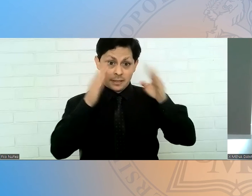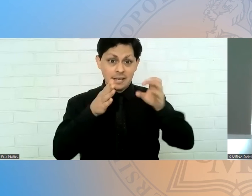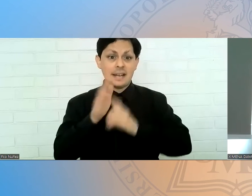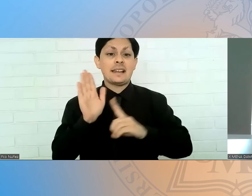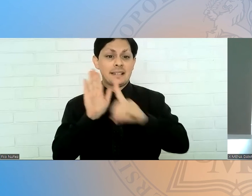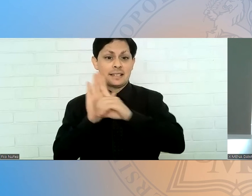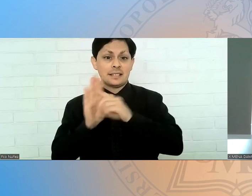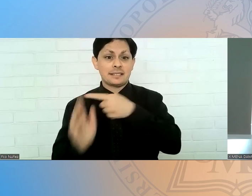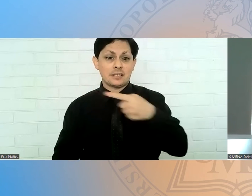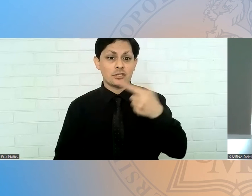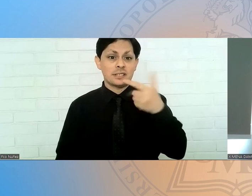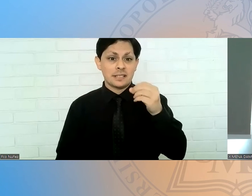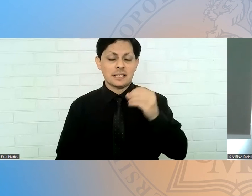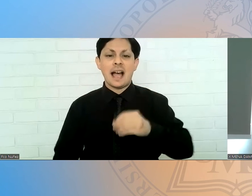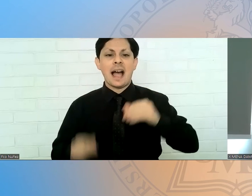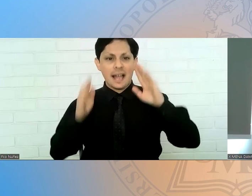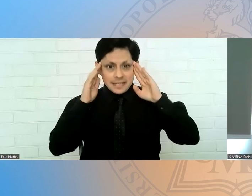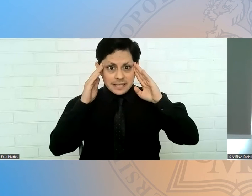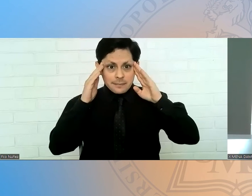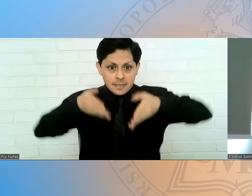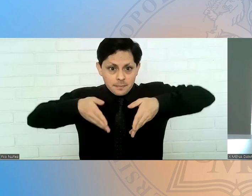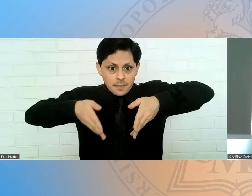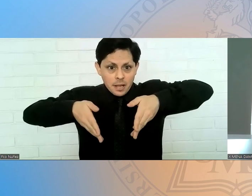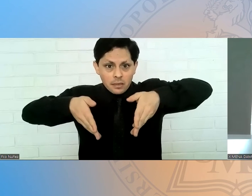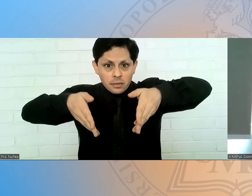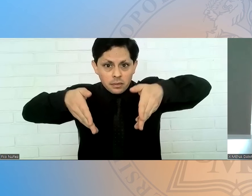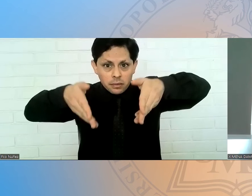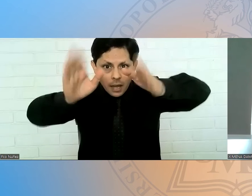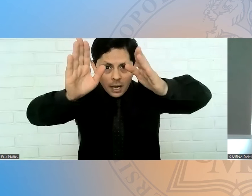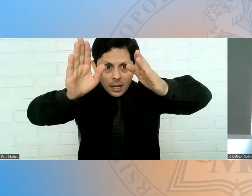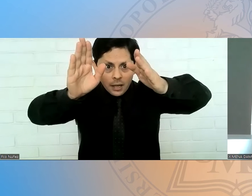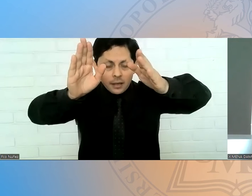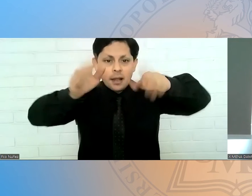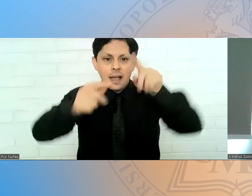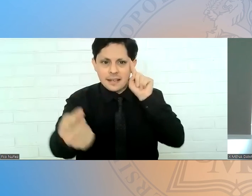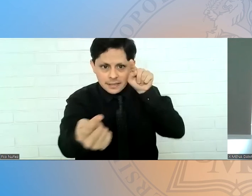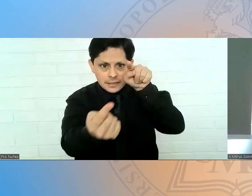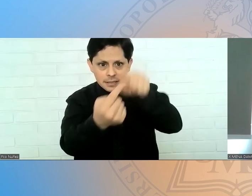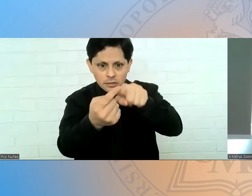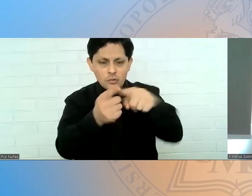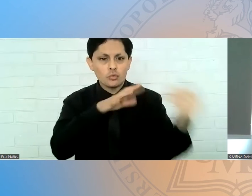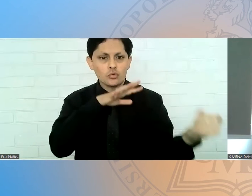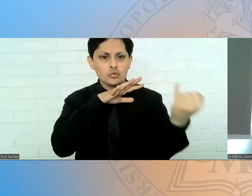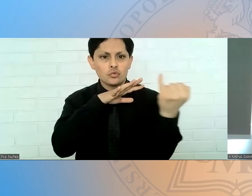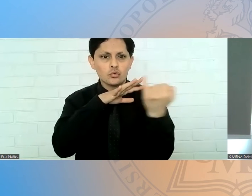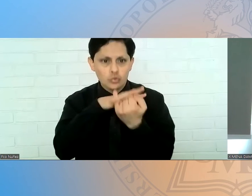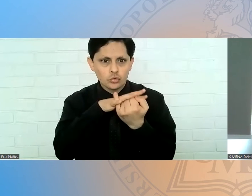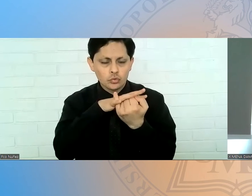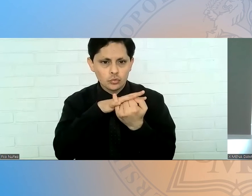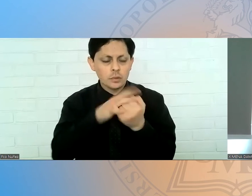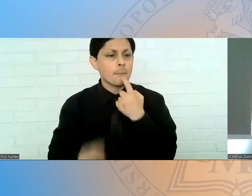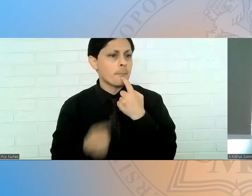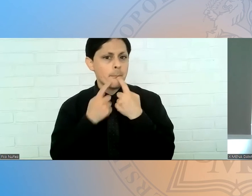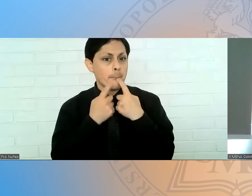170 e ir caminando hacia la inclusión. Y ahí va mi pregunta. Trinolfa y la otra